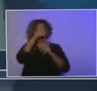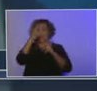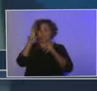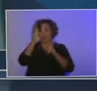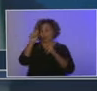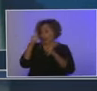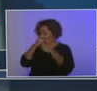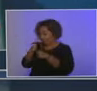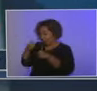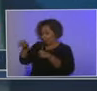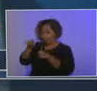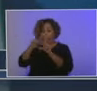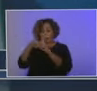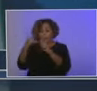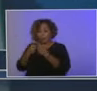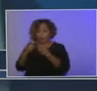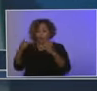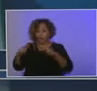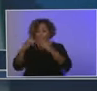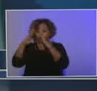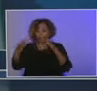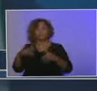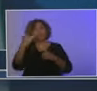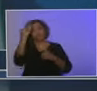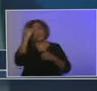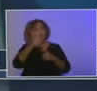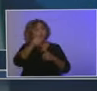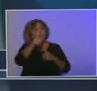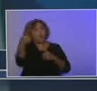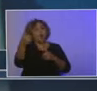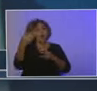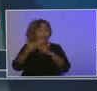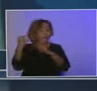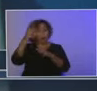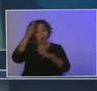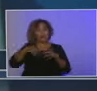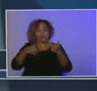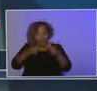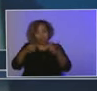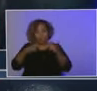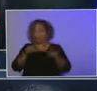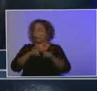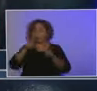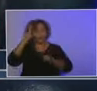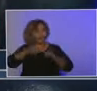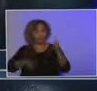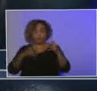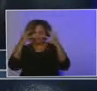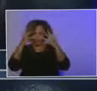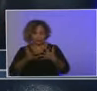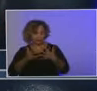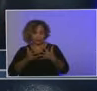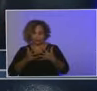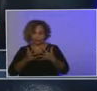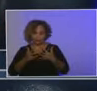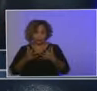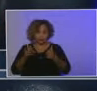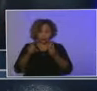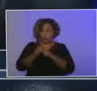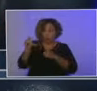Vivienda. Y sé que Fernando estaba tratando todo el tiempo, pero no pudo. O sea, lamentablemente, con esta